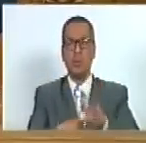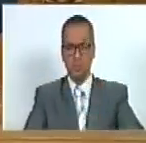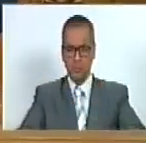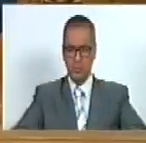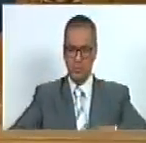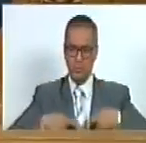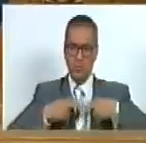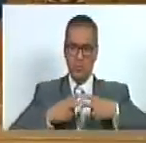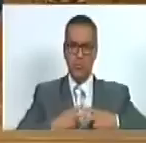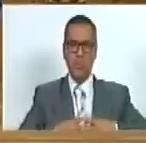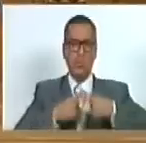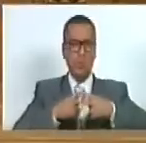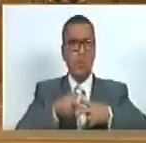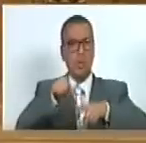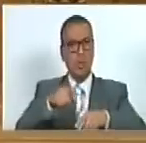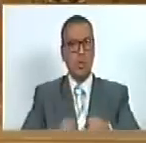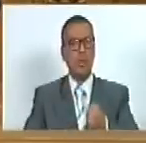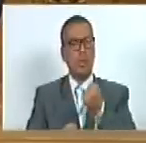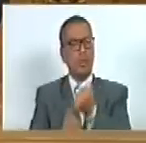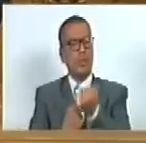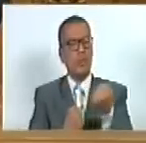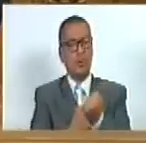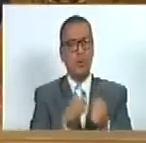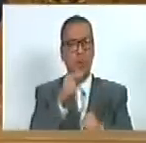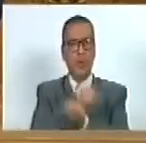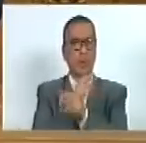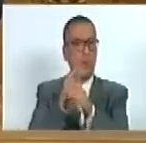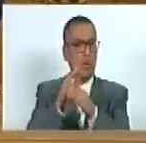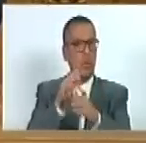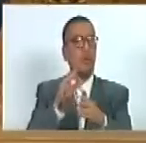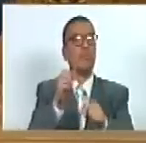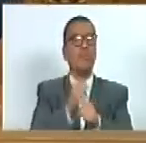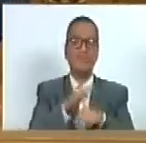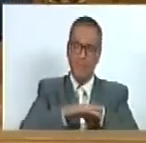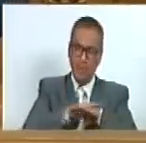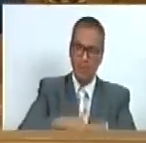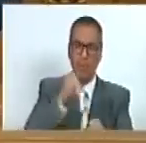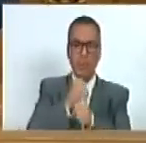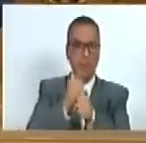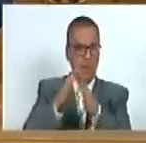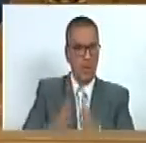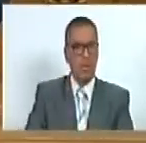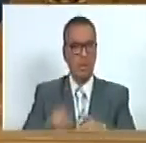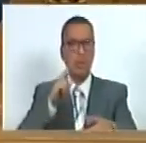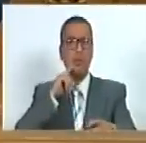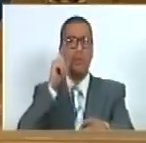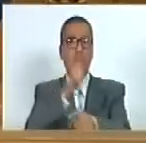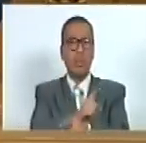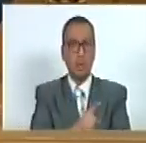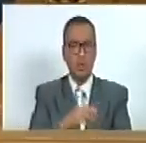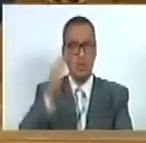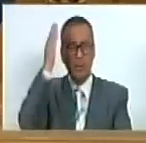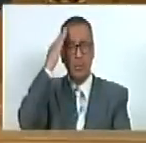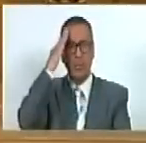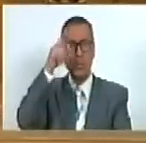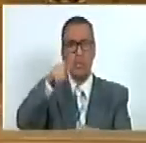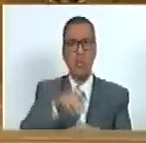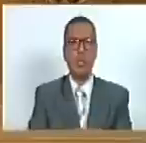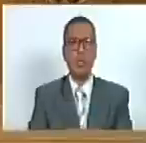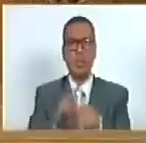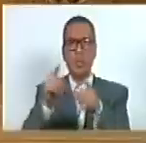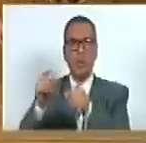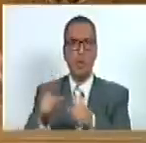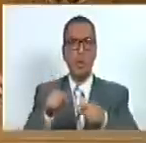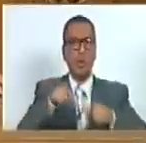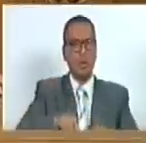valor para respaldar a los trabajadores, para enfrentar a los traidores, para guiar con sabiduría la